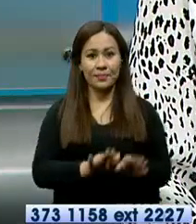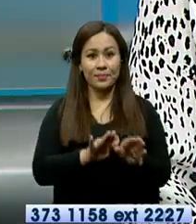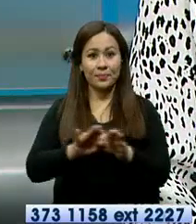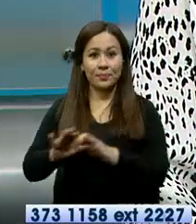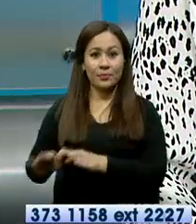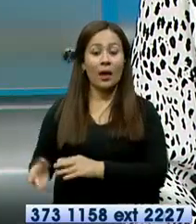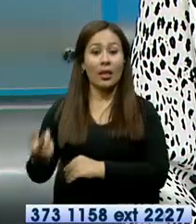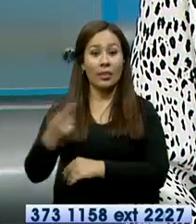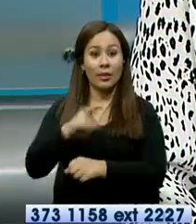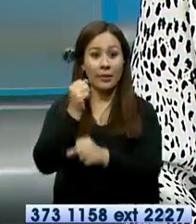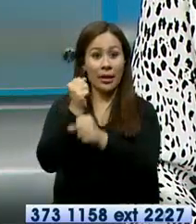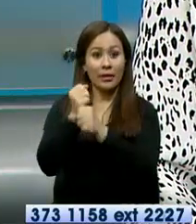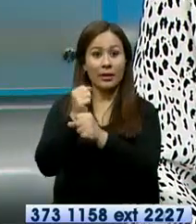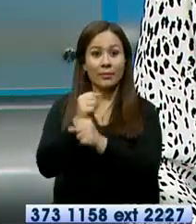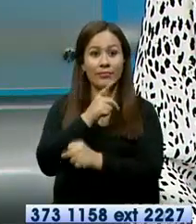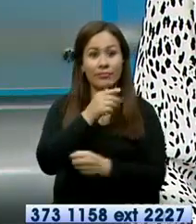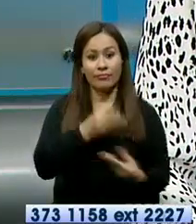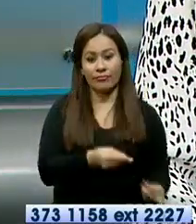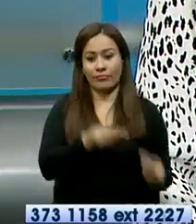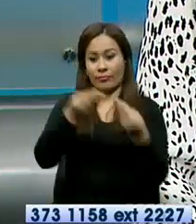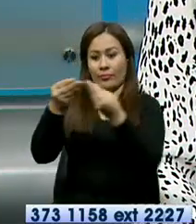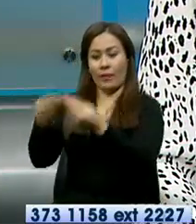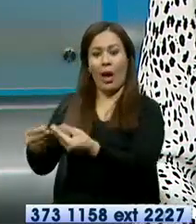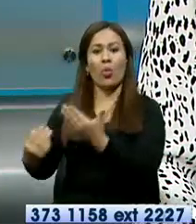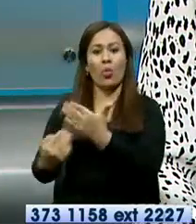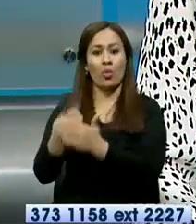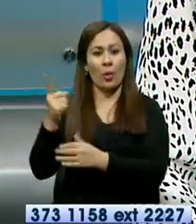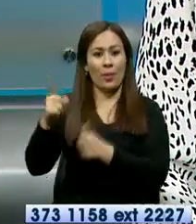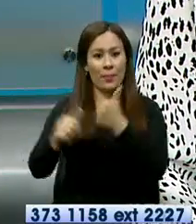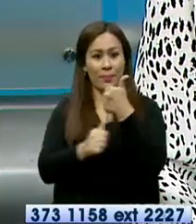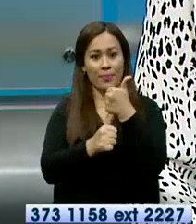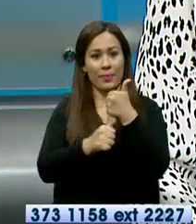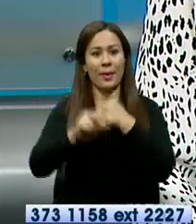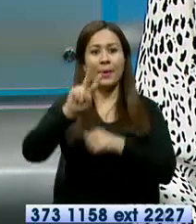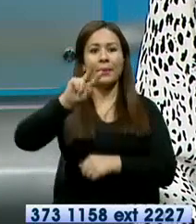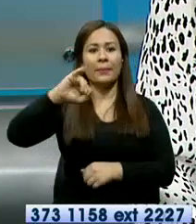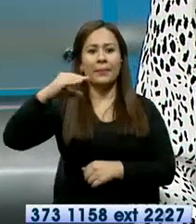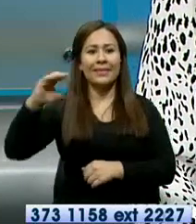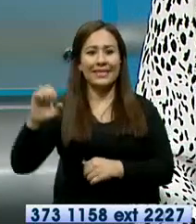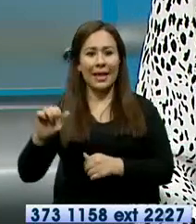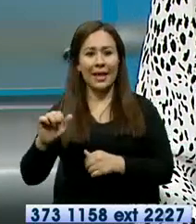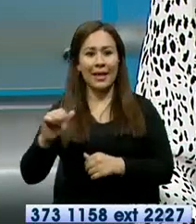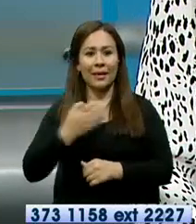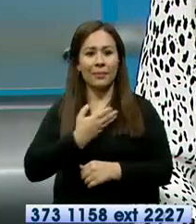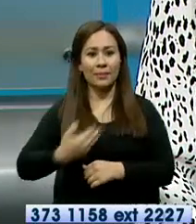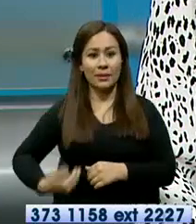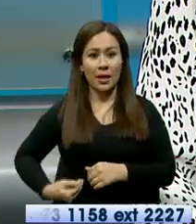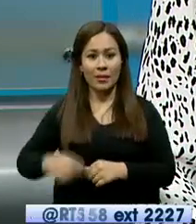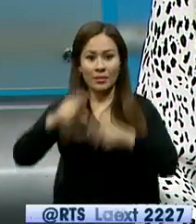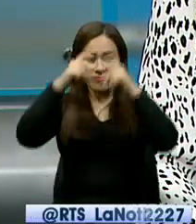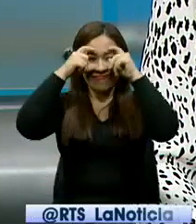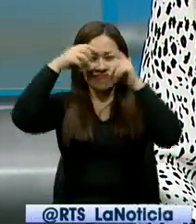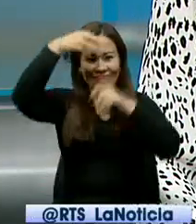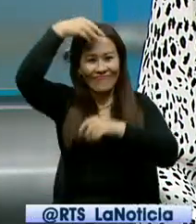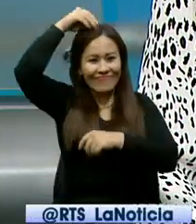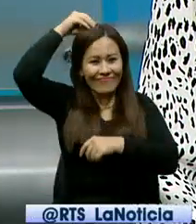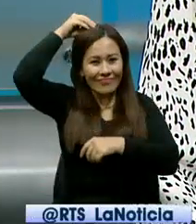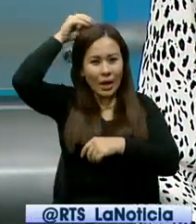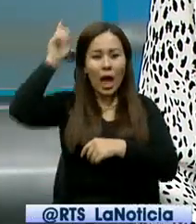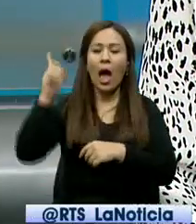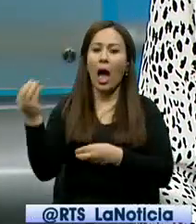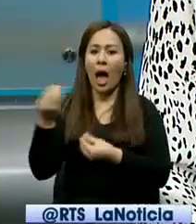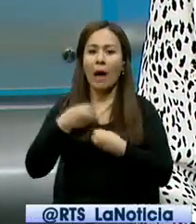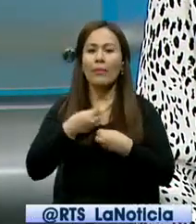Entre las funciones delegadas al vicepresidente Jorge Glass está la coordinación y dirección de las políticas públicas y acciones emprendidas dentro del Consejo